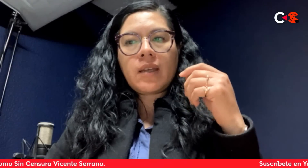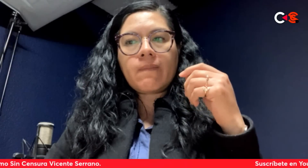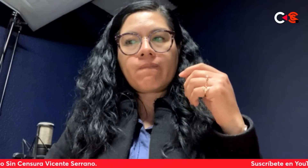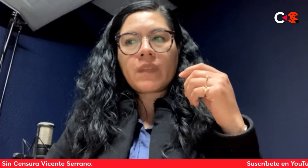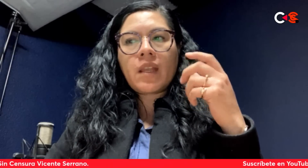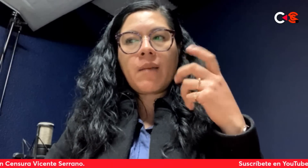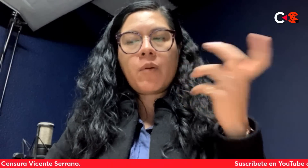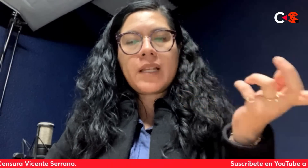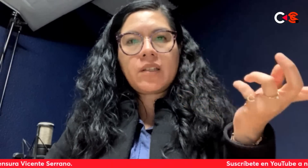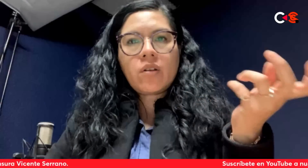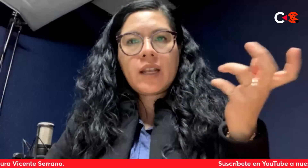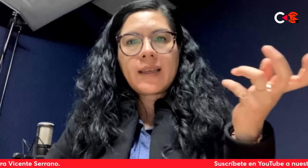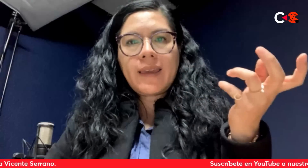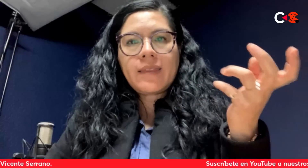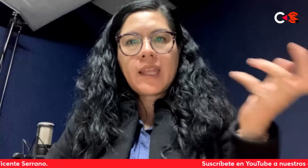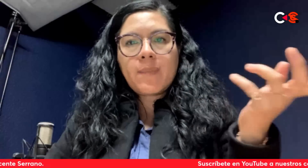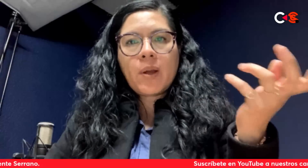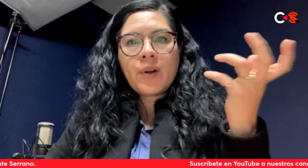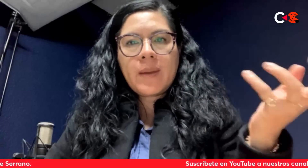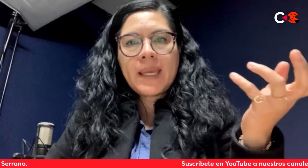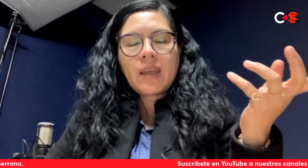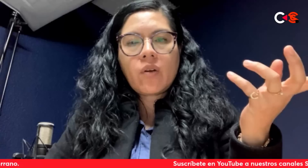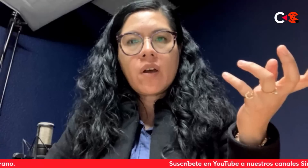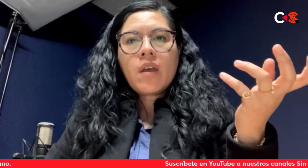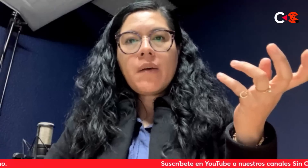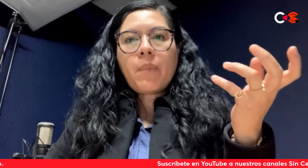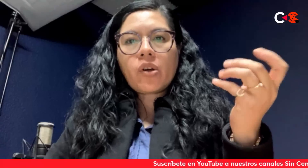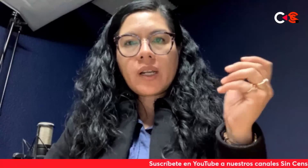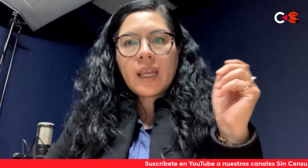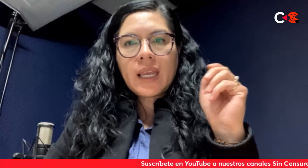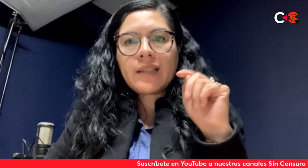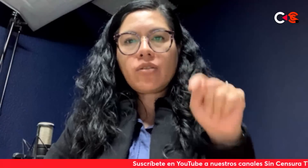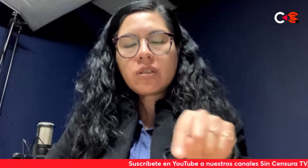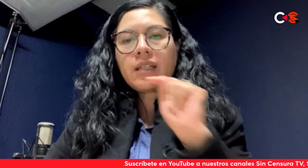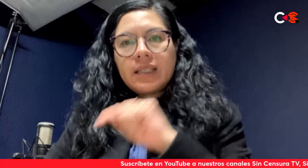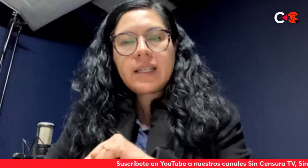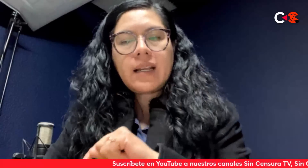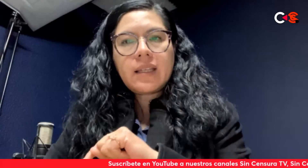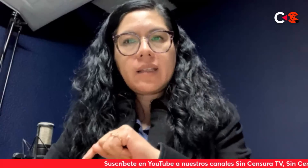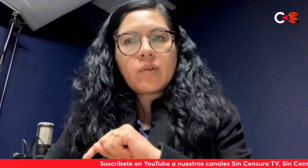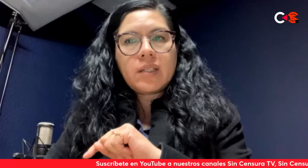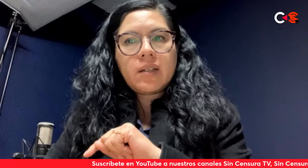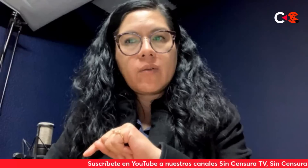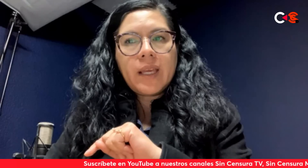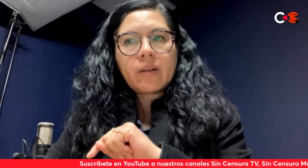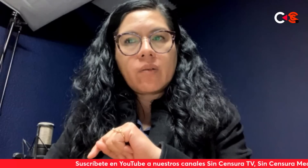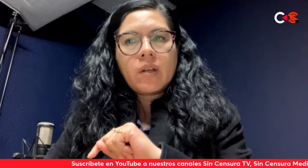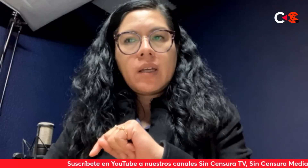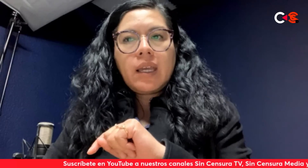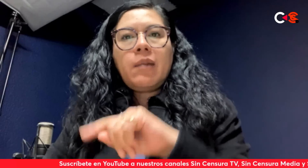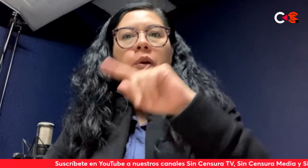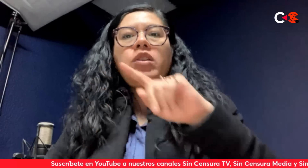derechos de la población, de la gente, del pueblo de México, porque esos sí se han atendido en este